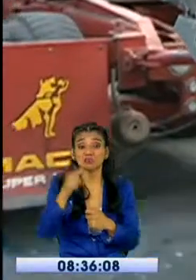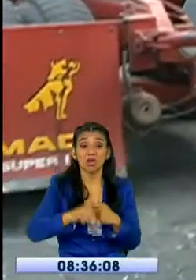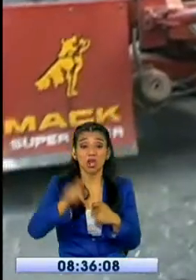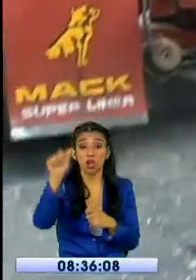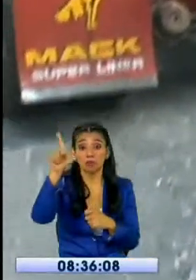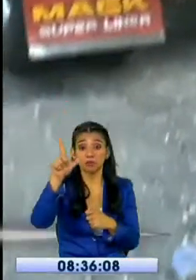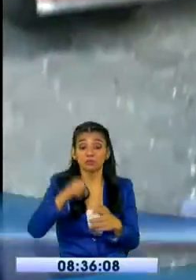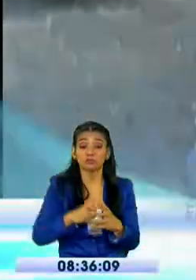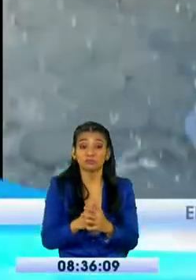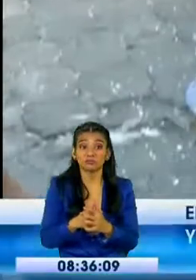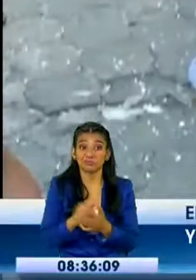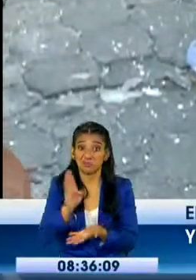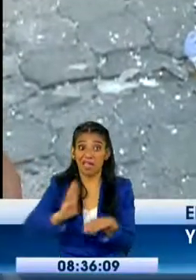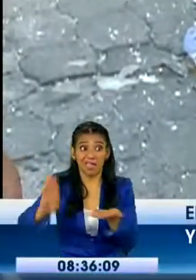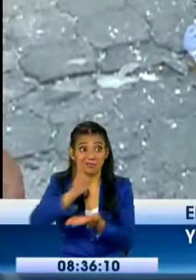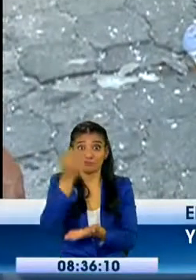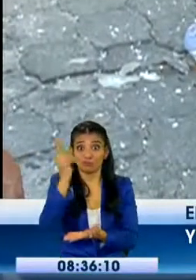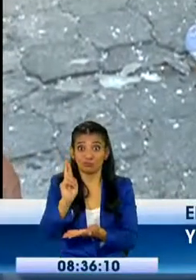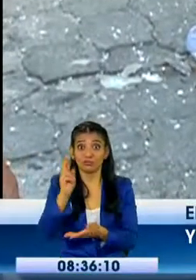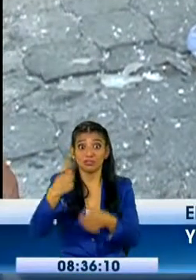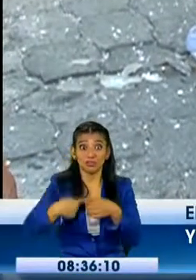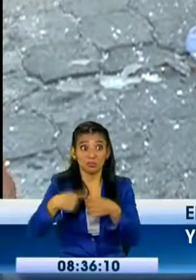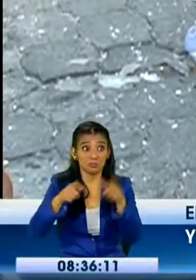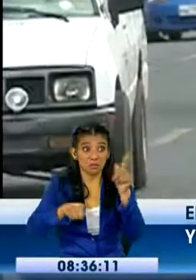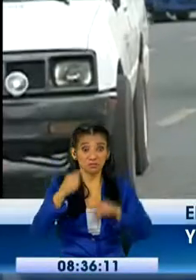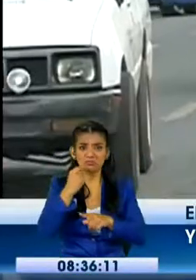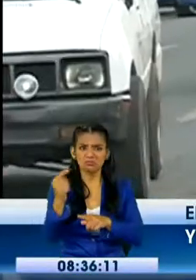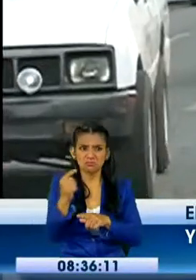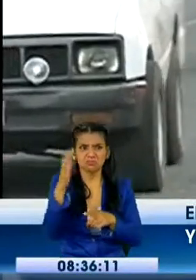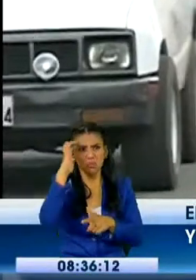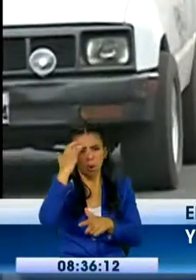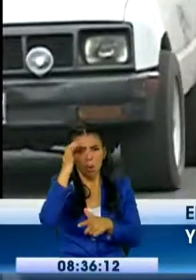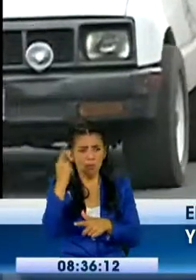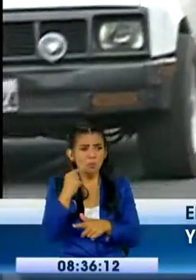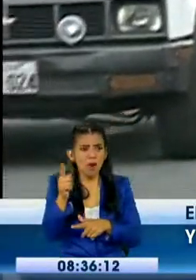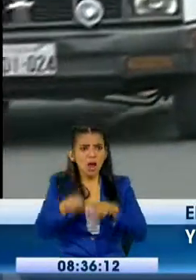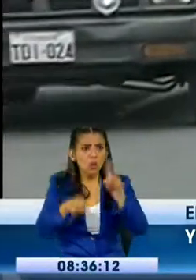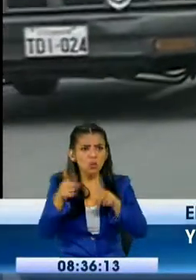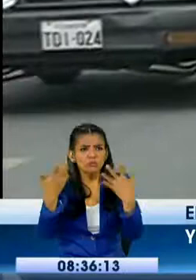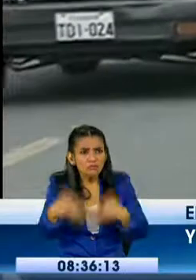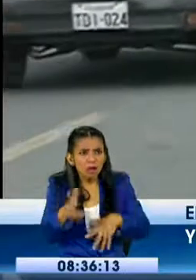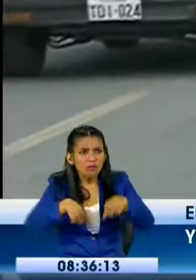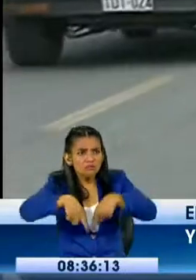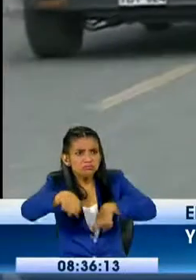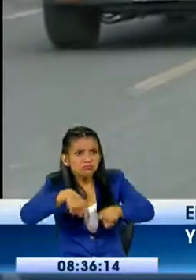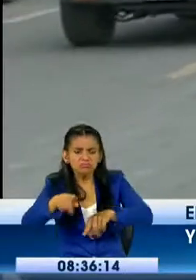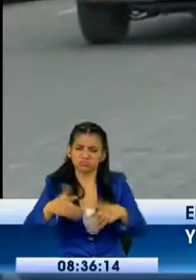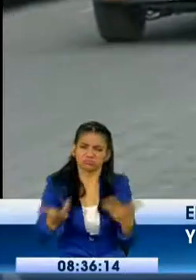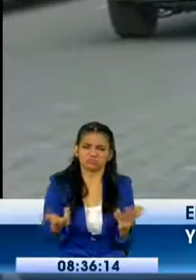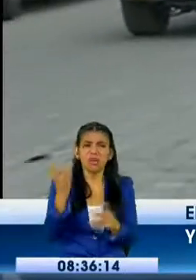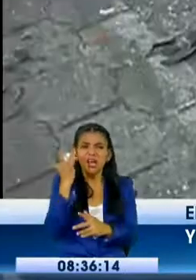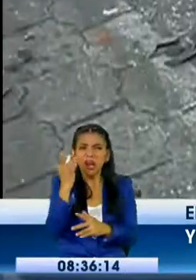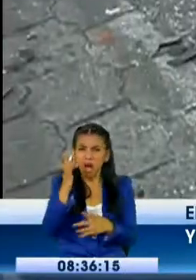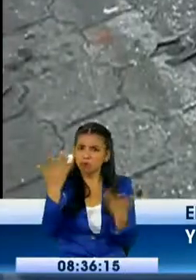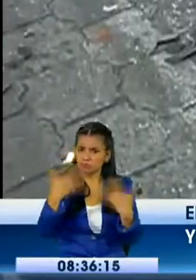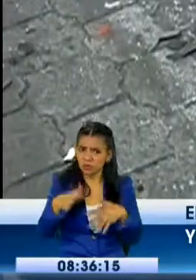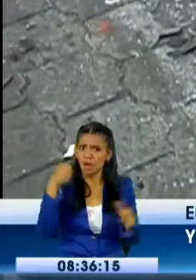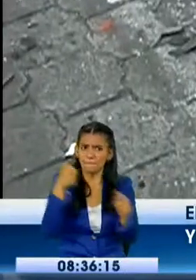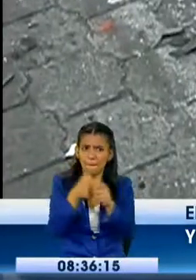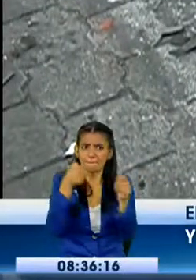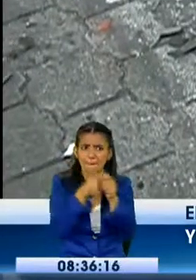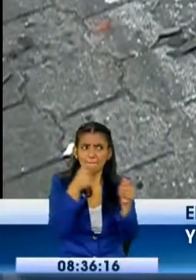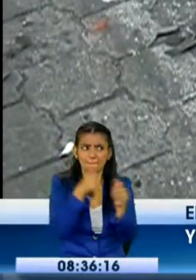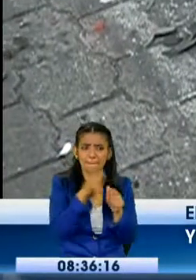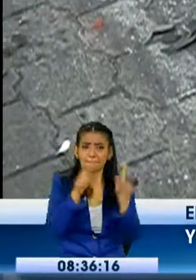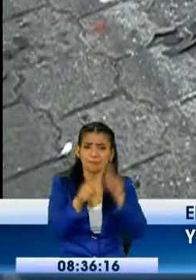del sector de la Nueva Aurora expresaron su preocupación por la repentina utilización de las vías alternas que ha ocasionado más de un accidente con